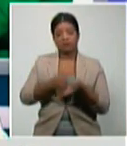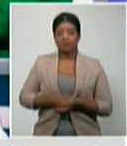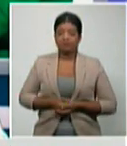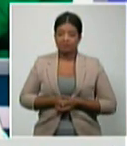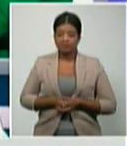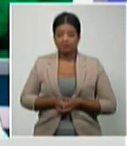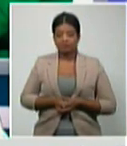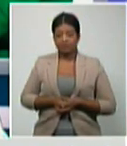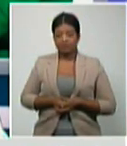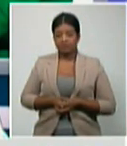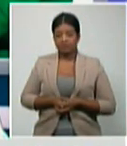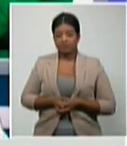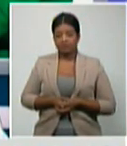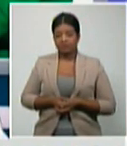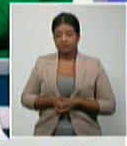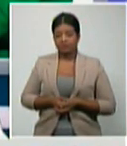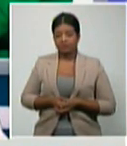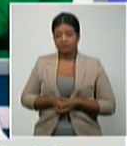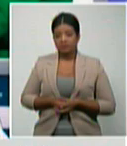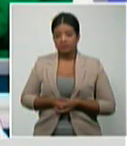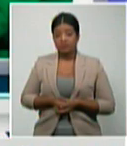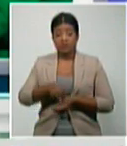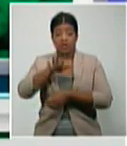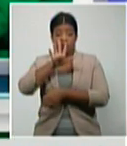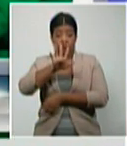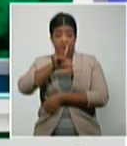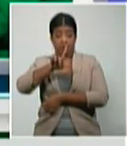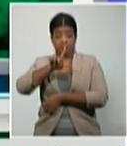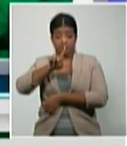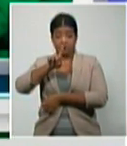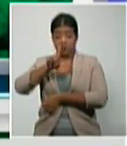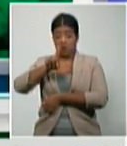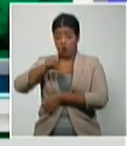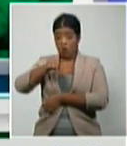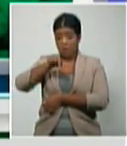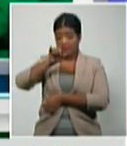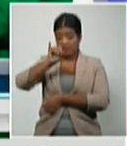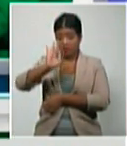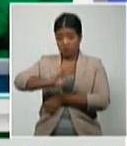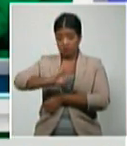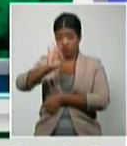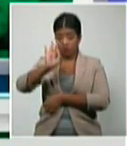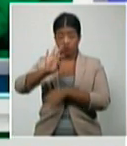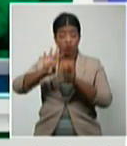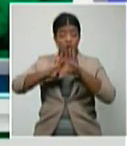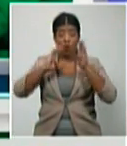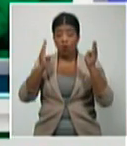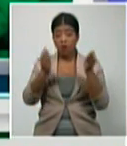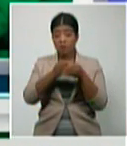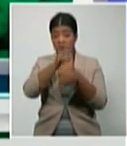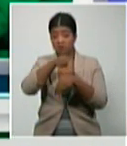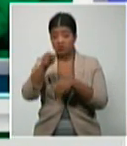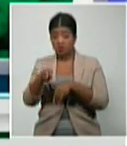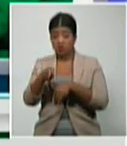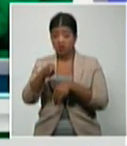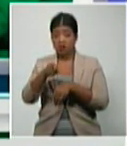El 51,6% de todos los diagnosticados ayer asintomáticos,